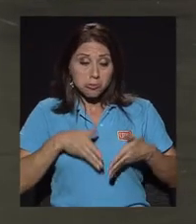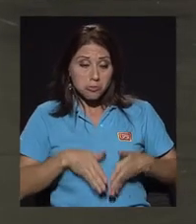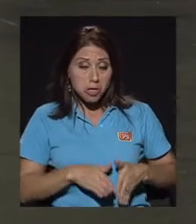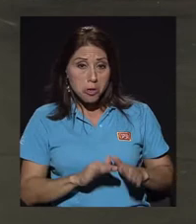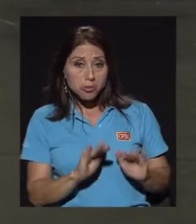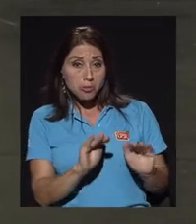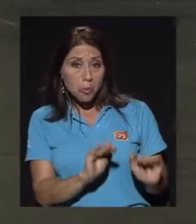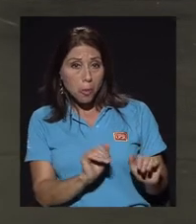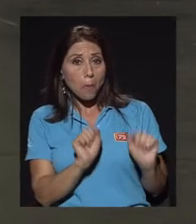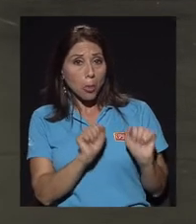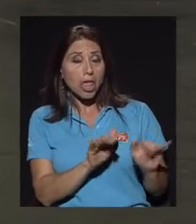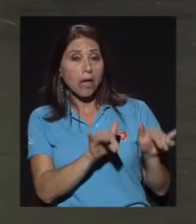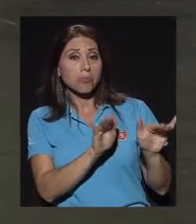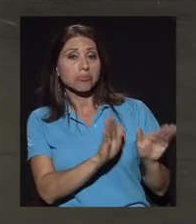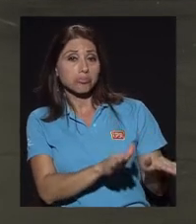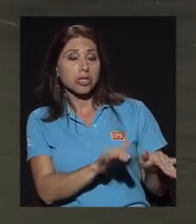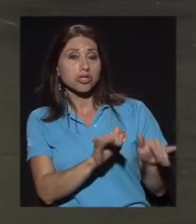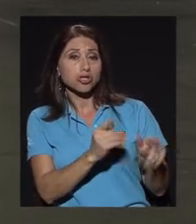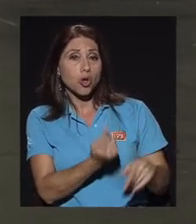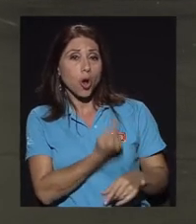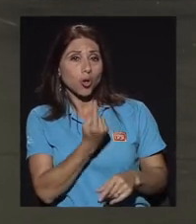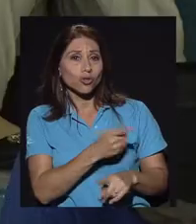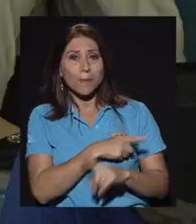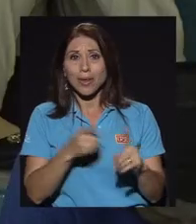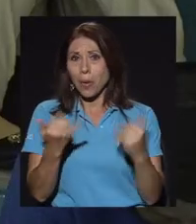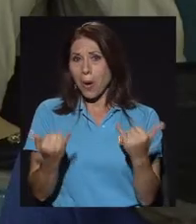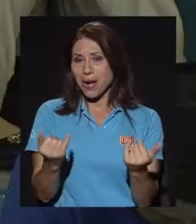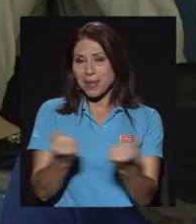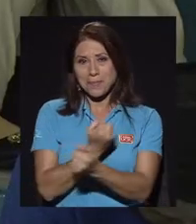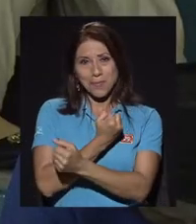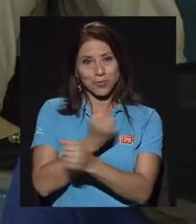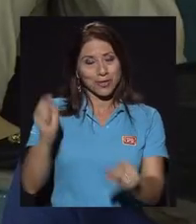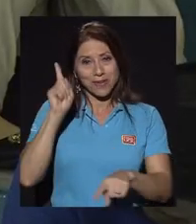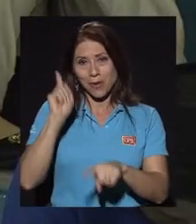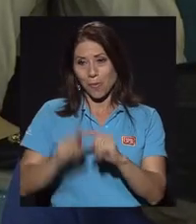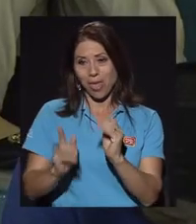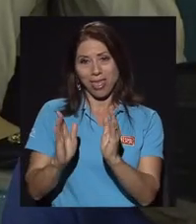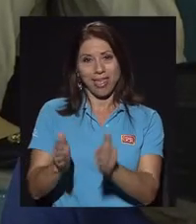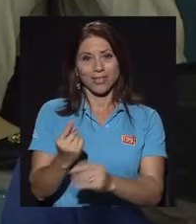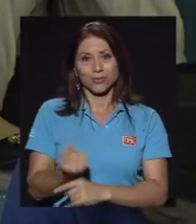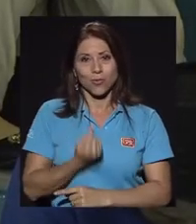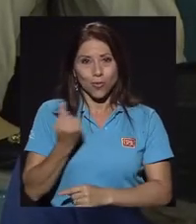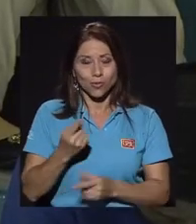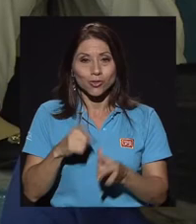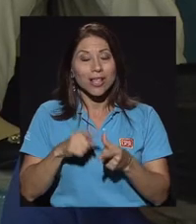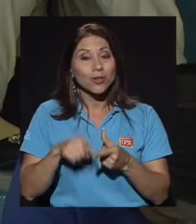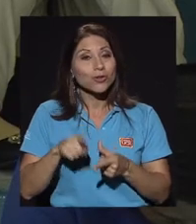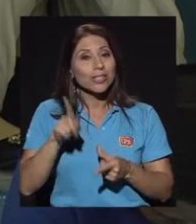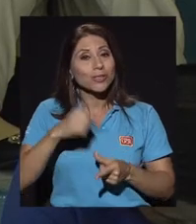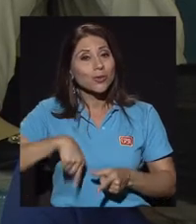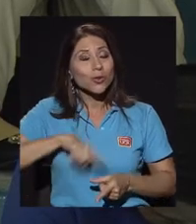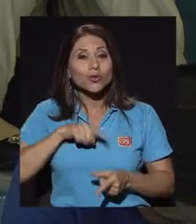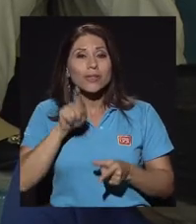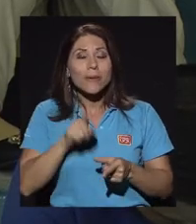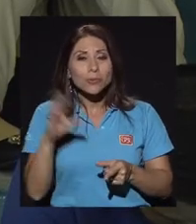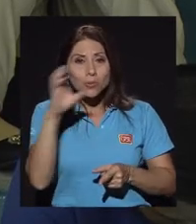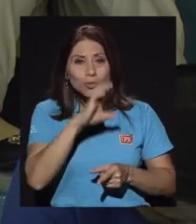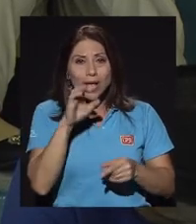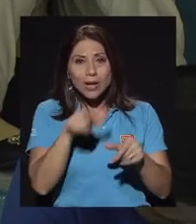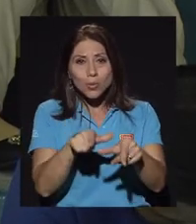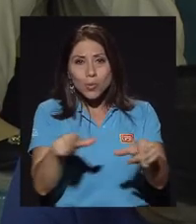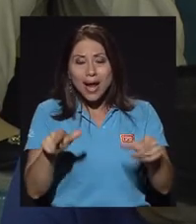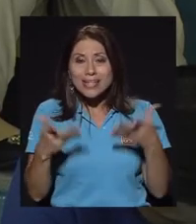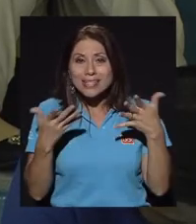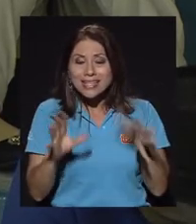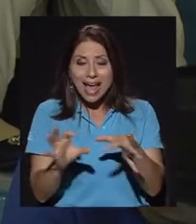ahora es imposible que los hijos queden solos. Entonces queremos buscarles lugares donde haya red de cuidado